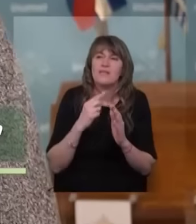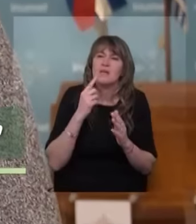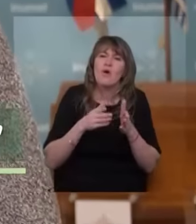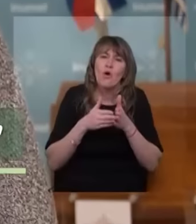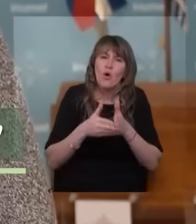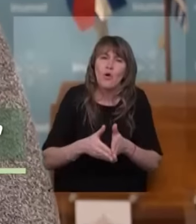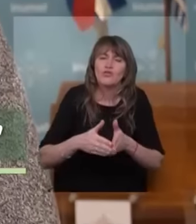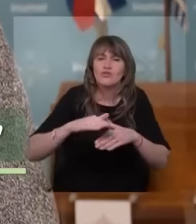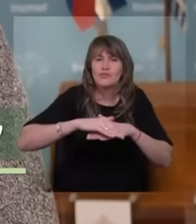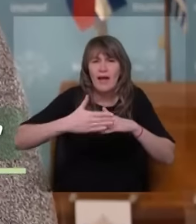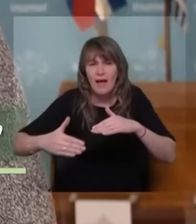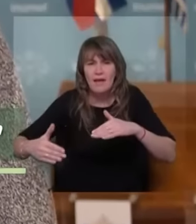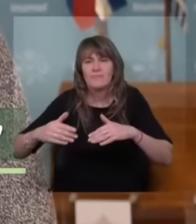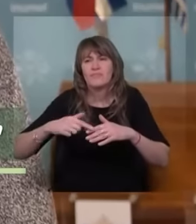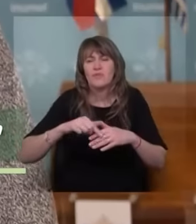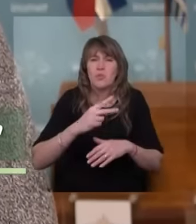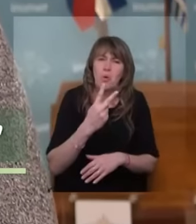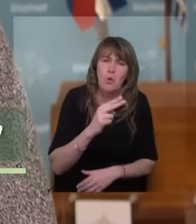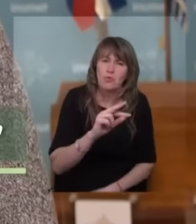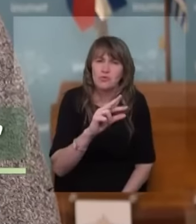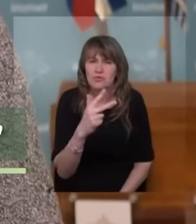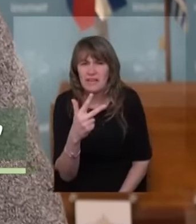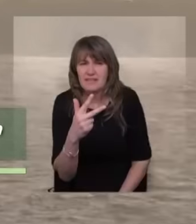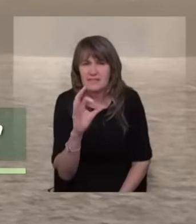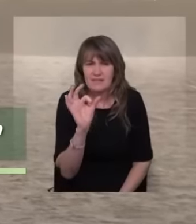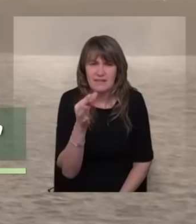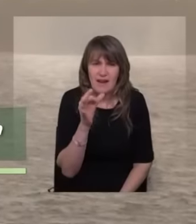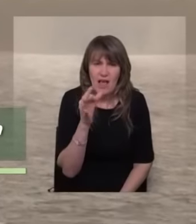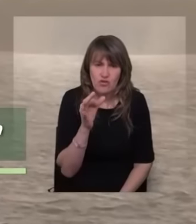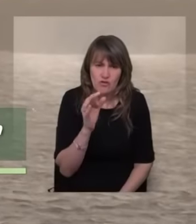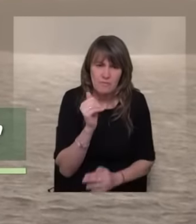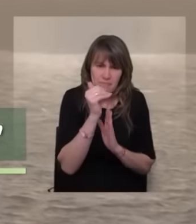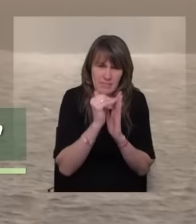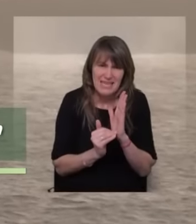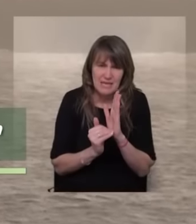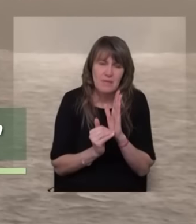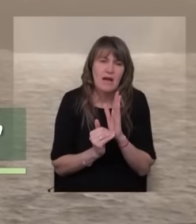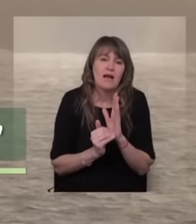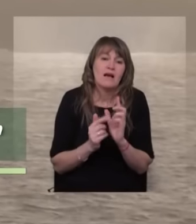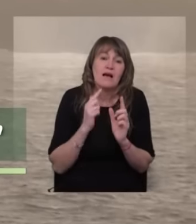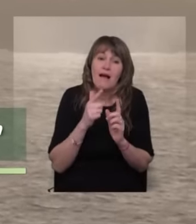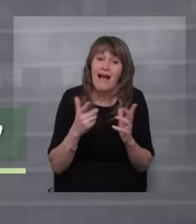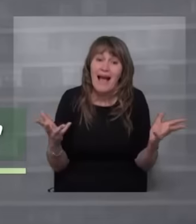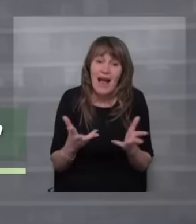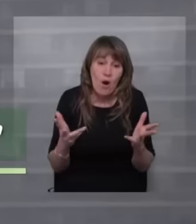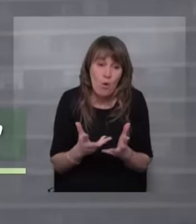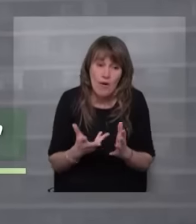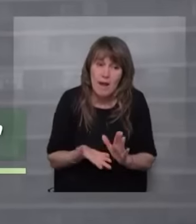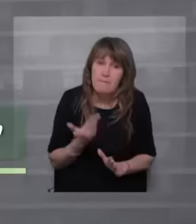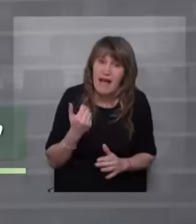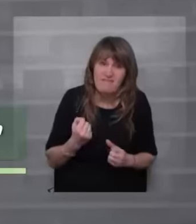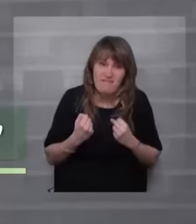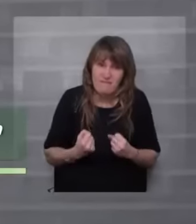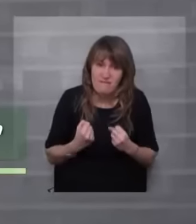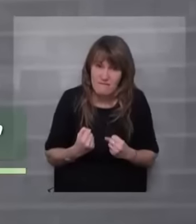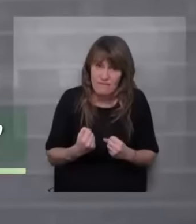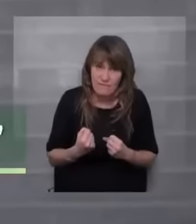costera las temperaturas entre 2 y 3 gr de mínima y eso va a ser en este periodo que es el más intenso por eso la haa de frío